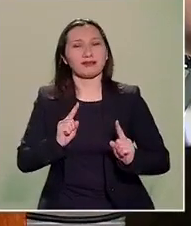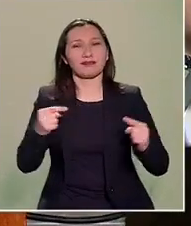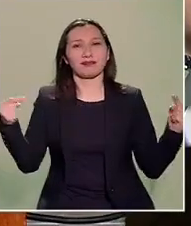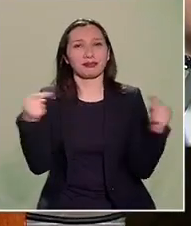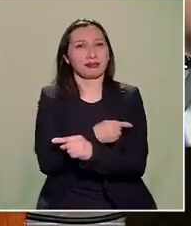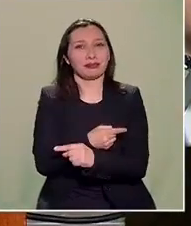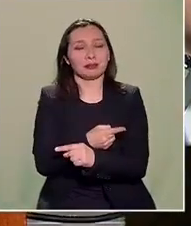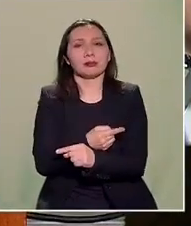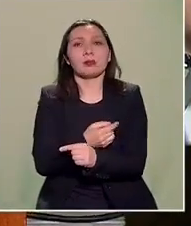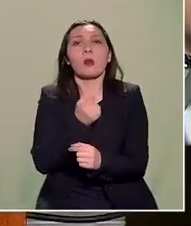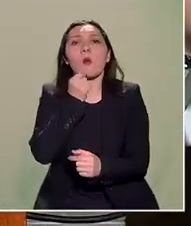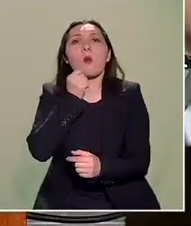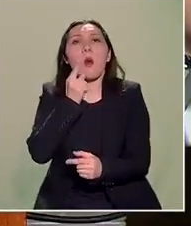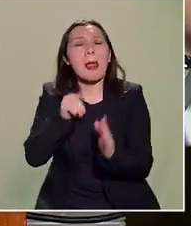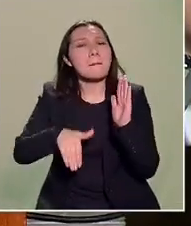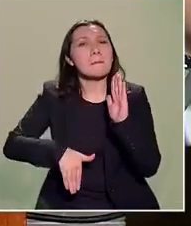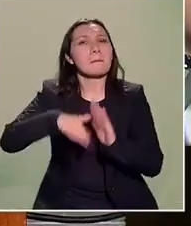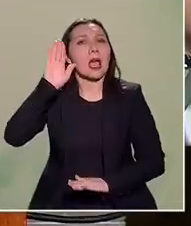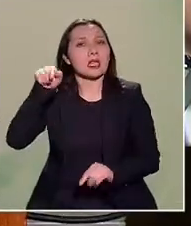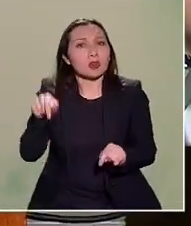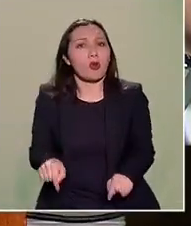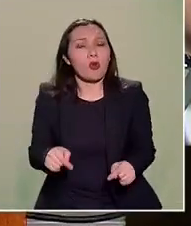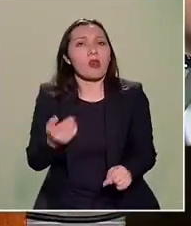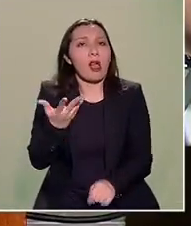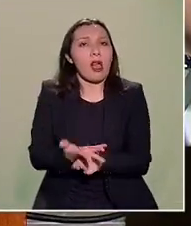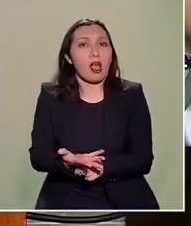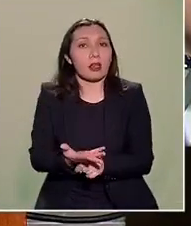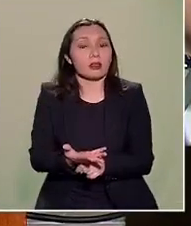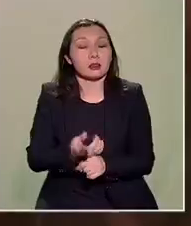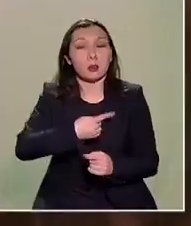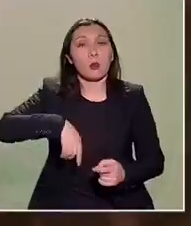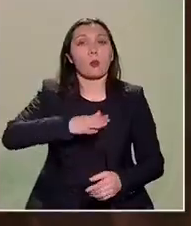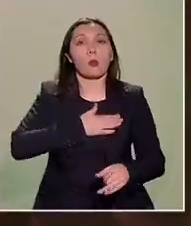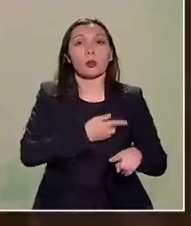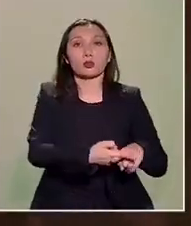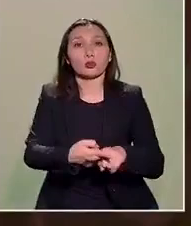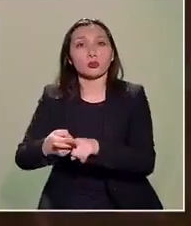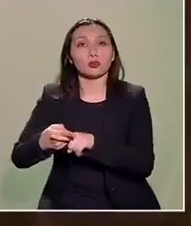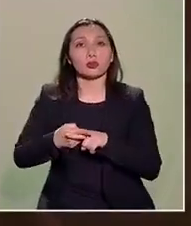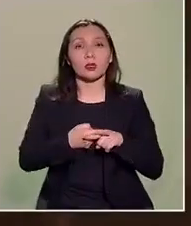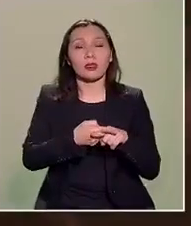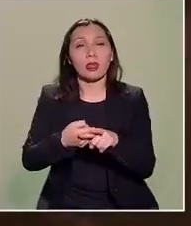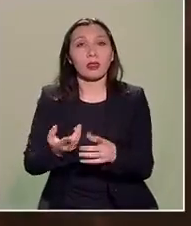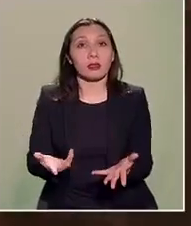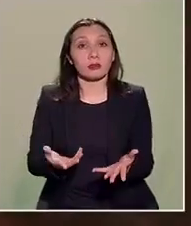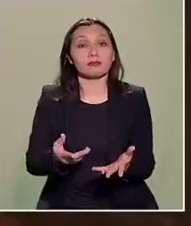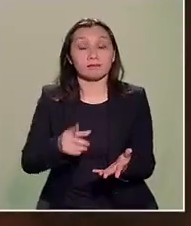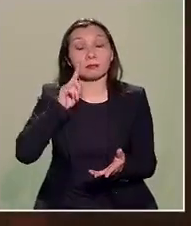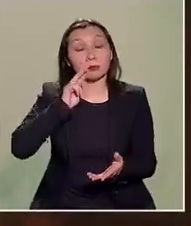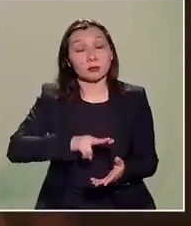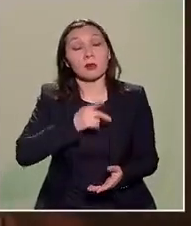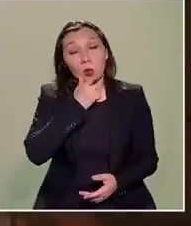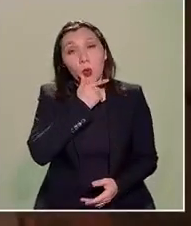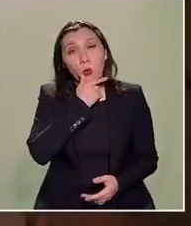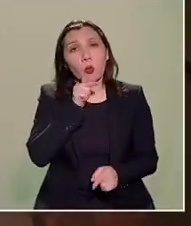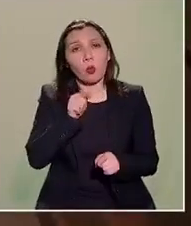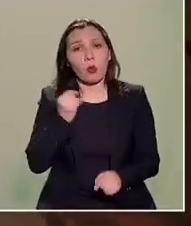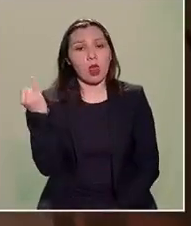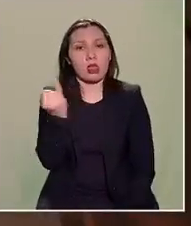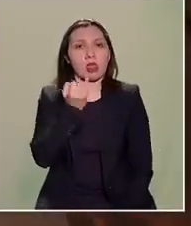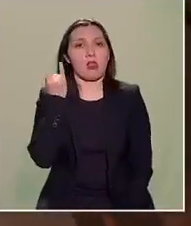y qué es lo que predomina hoy en nuestra sociedad sin duda alguna el